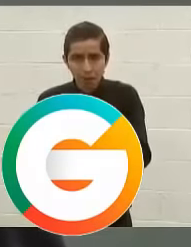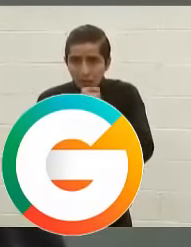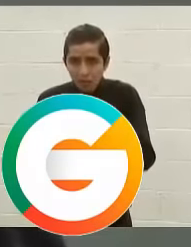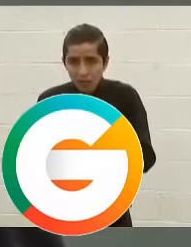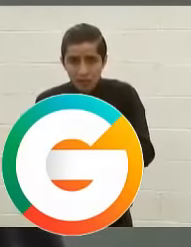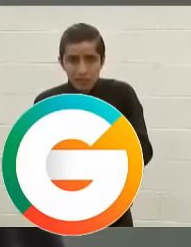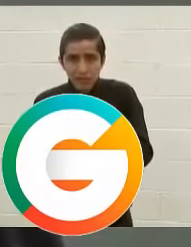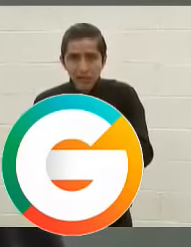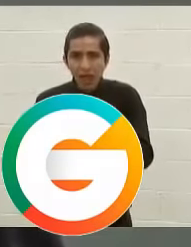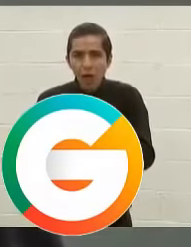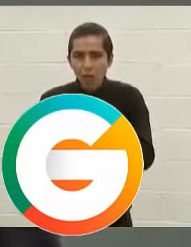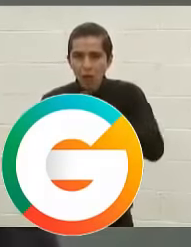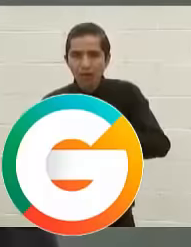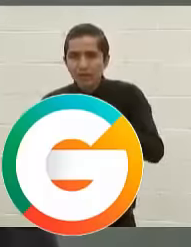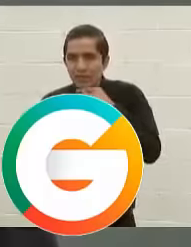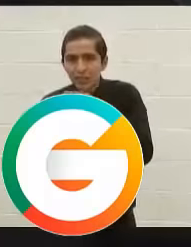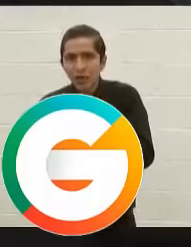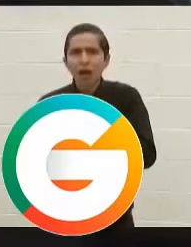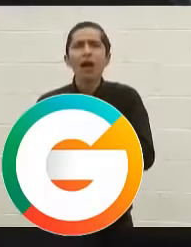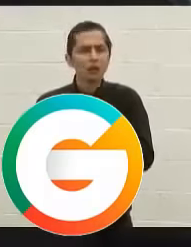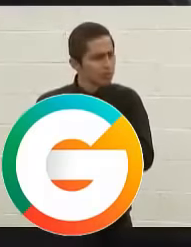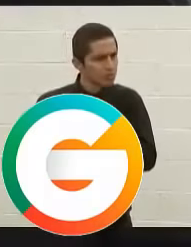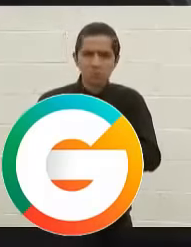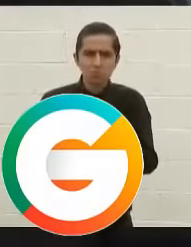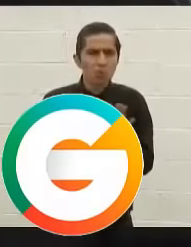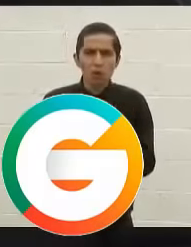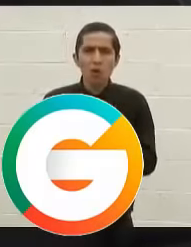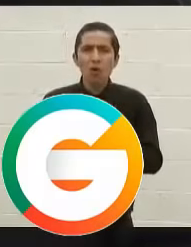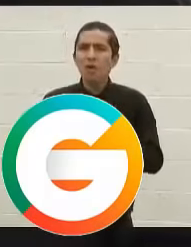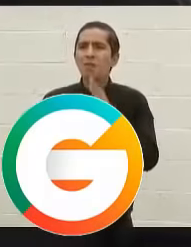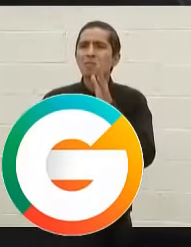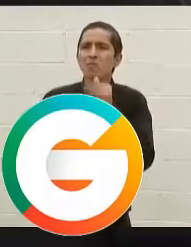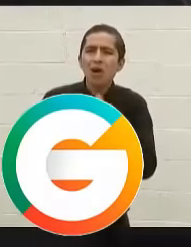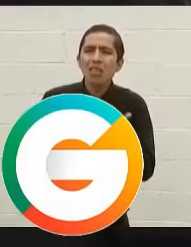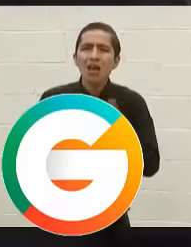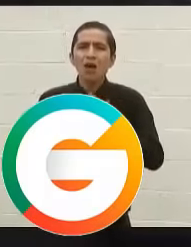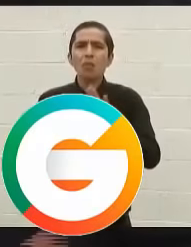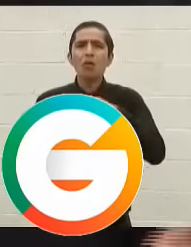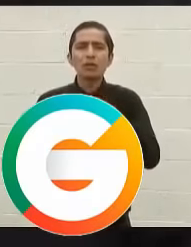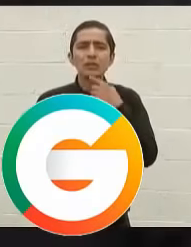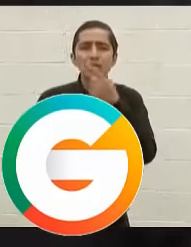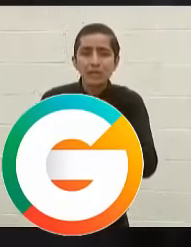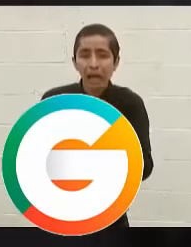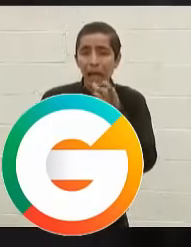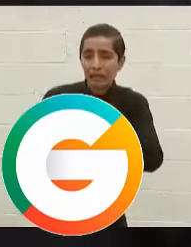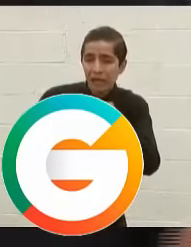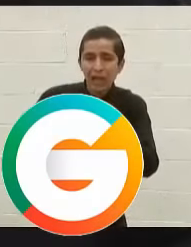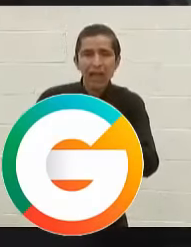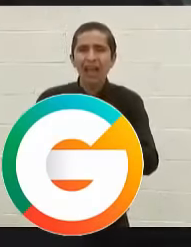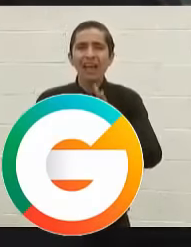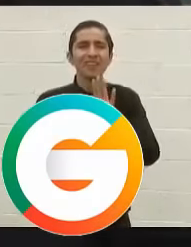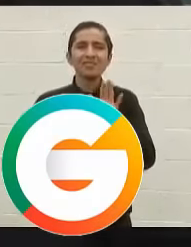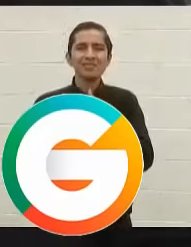No se puede descartar ninguna, pero en este momento no podemos comprometer ninguna, puesto que estamos en